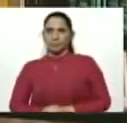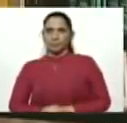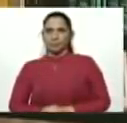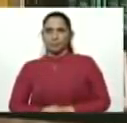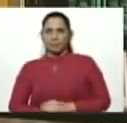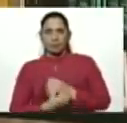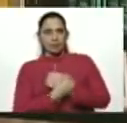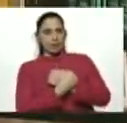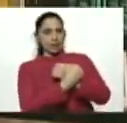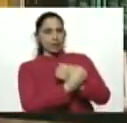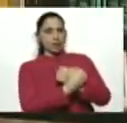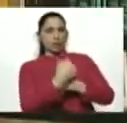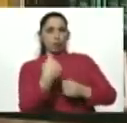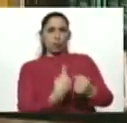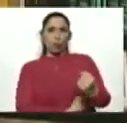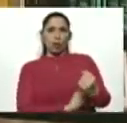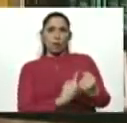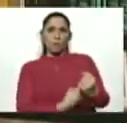querido hermano Maduro,